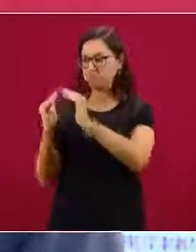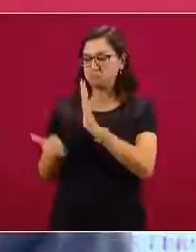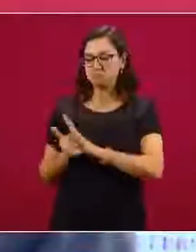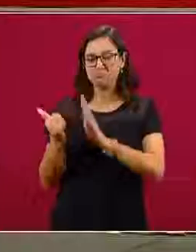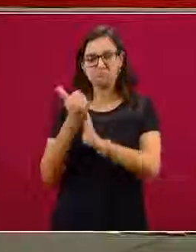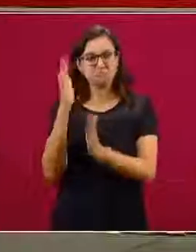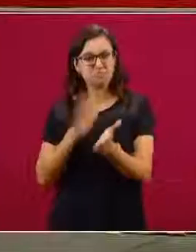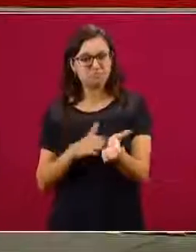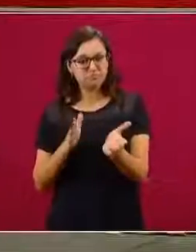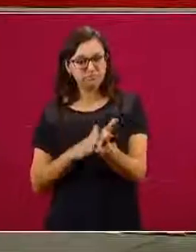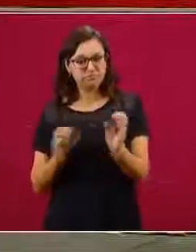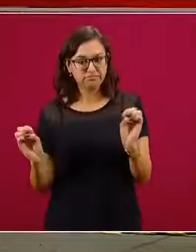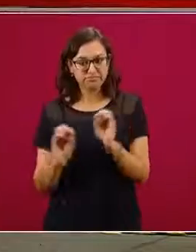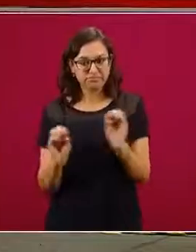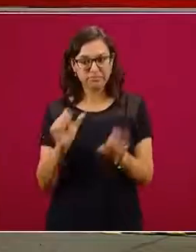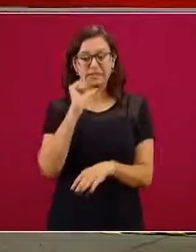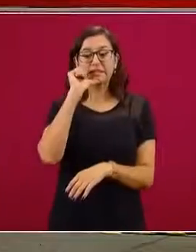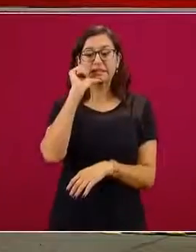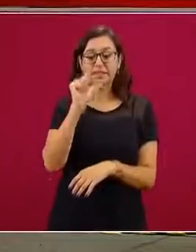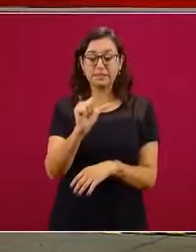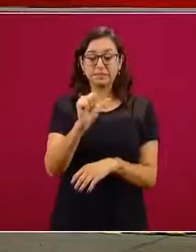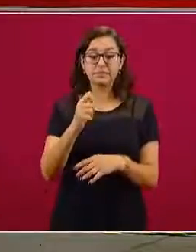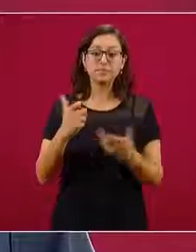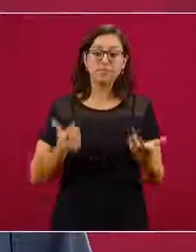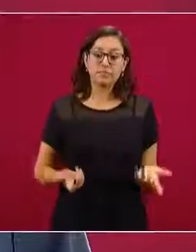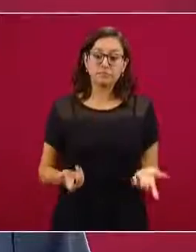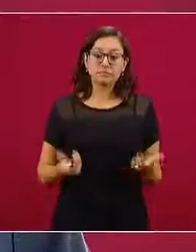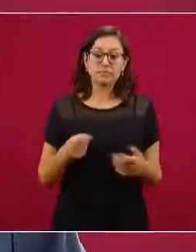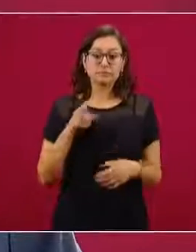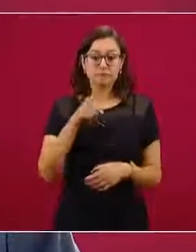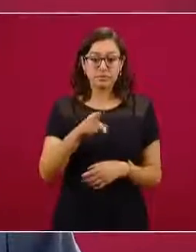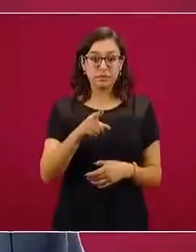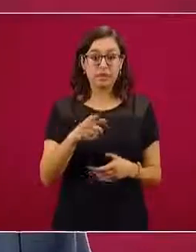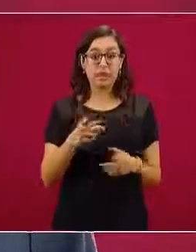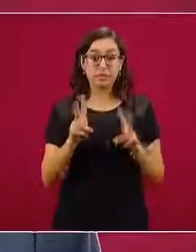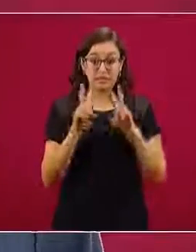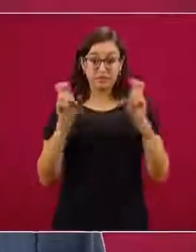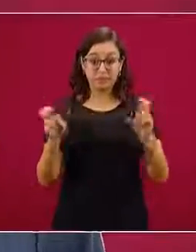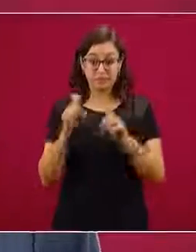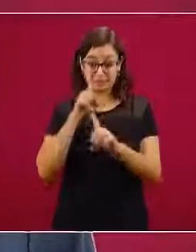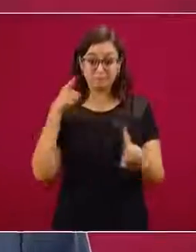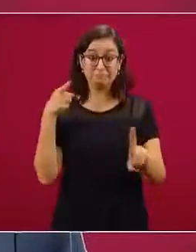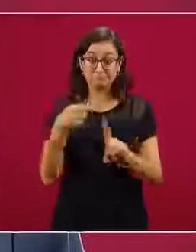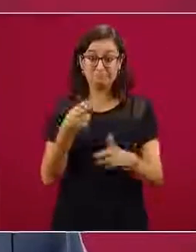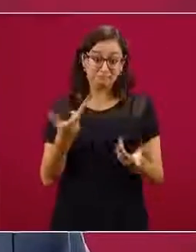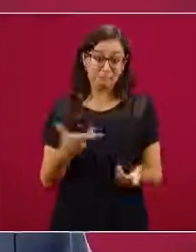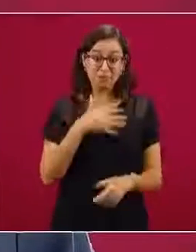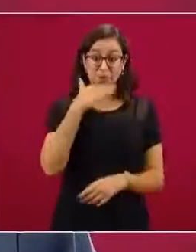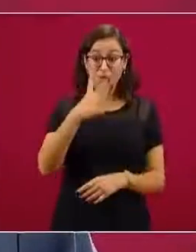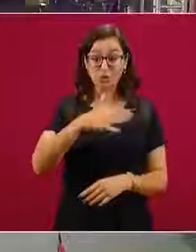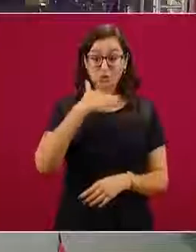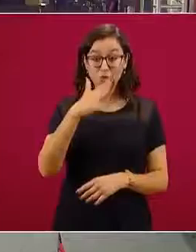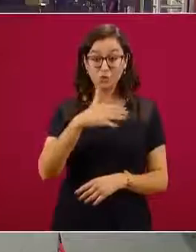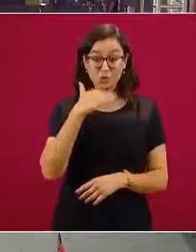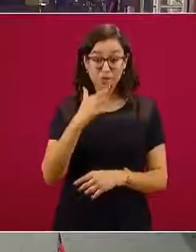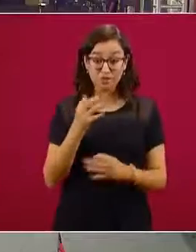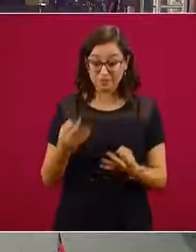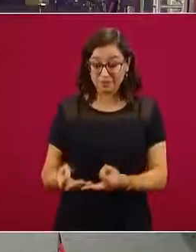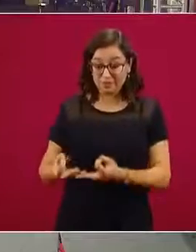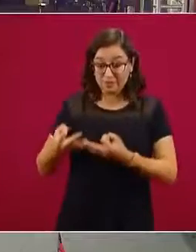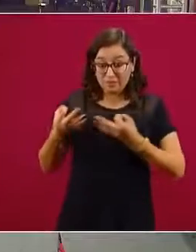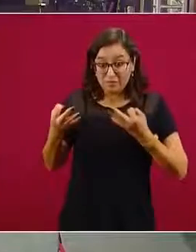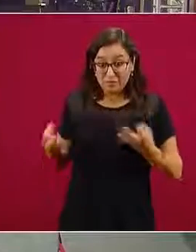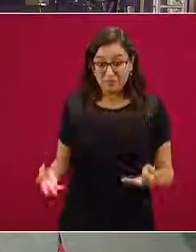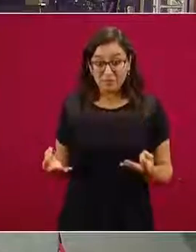asentamientos irregulares. Ahora, lo que dijiste es el centro del asunto, ¿no? El problema de la corrupción. El suelo es una de